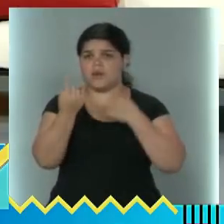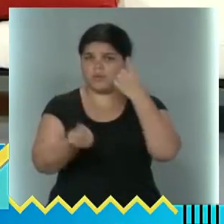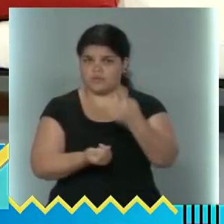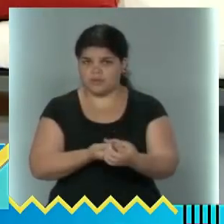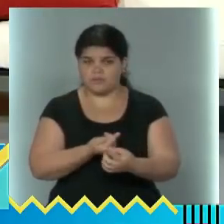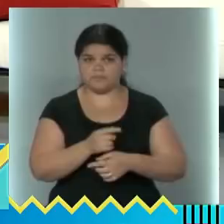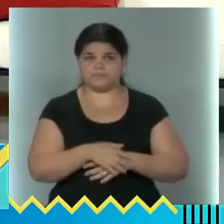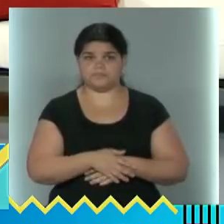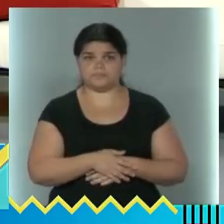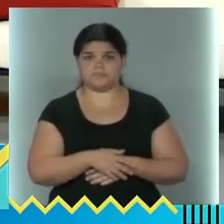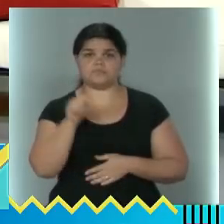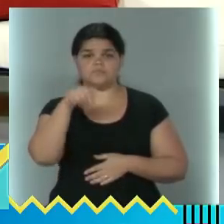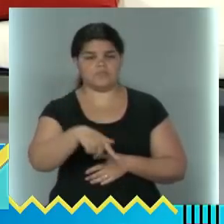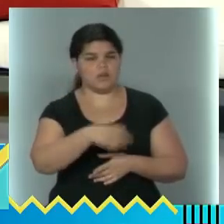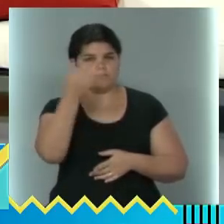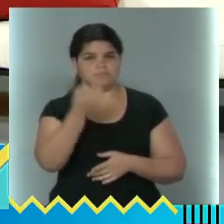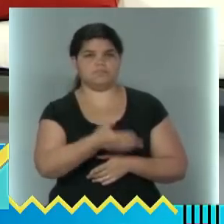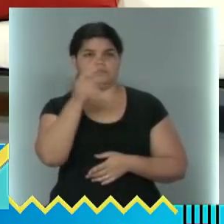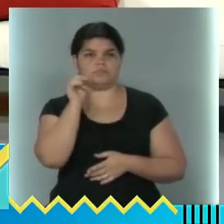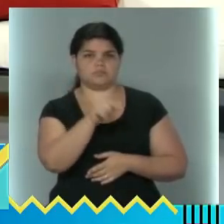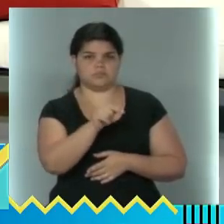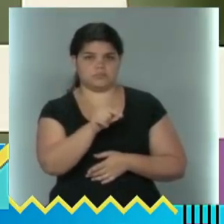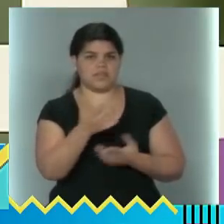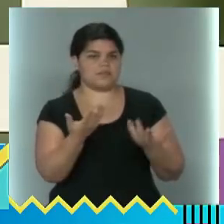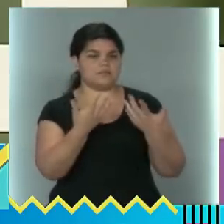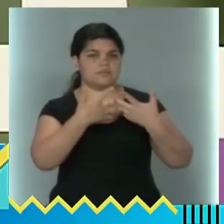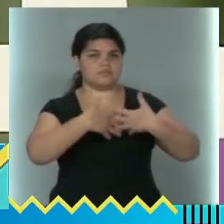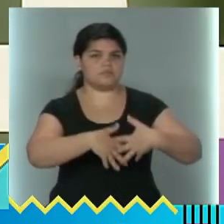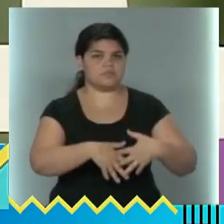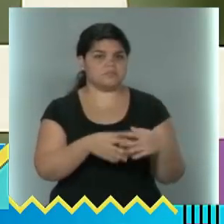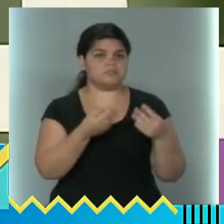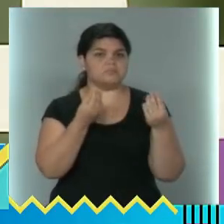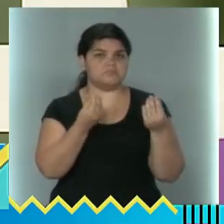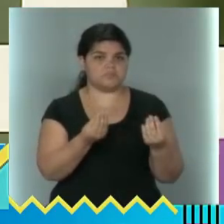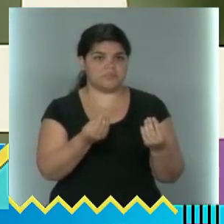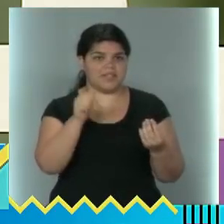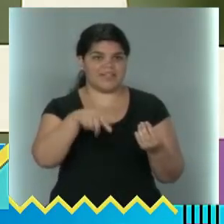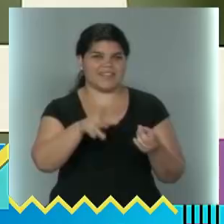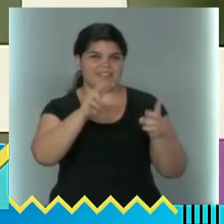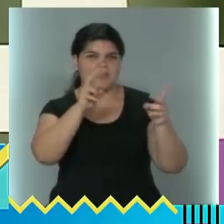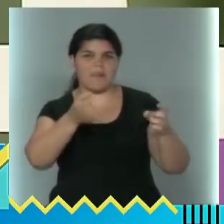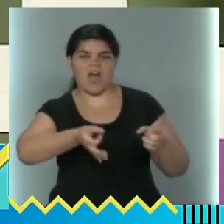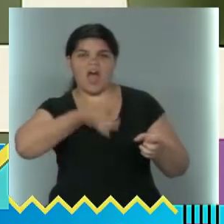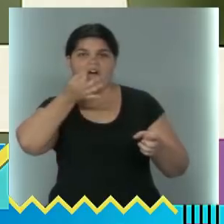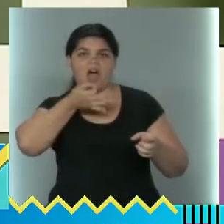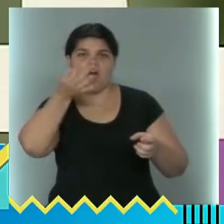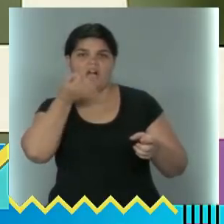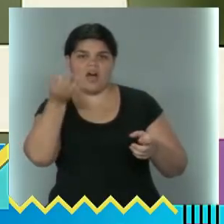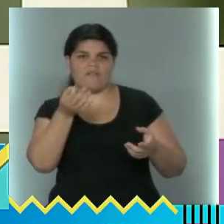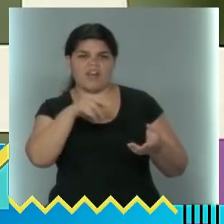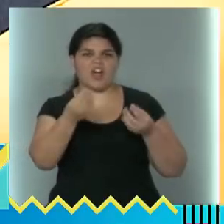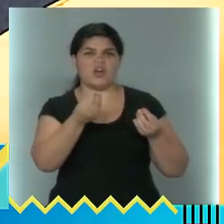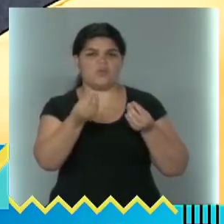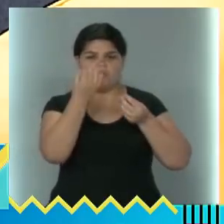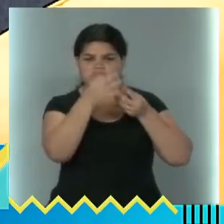Cristina, acerca de un caso particular que esté relacionado con esto que tiene que ver con el habla, acerca de esos síntomas.